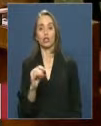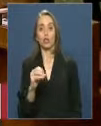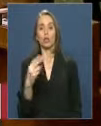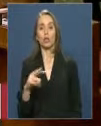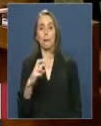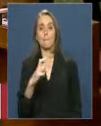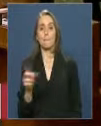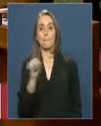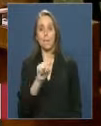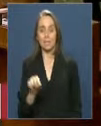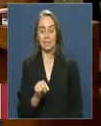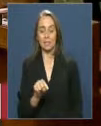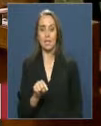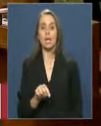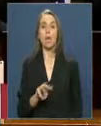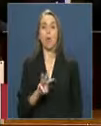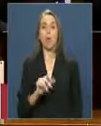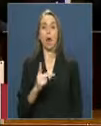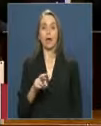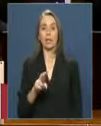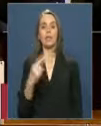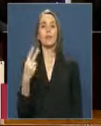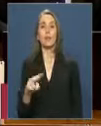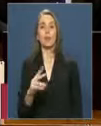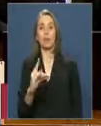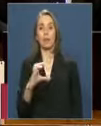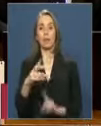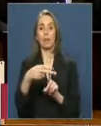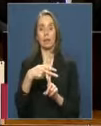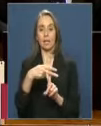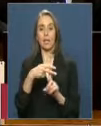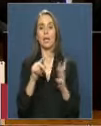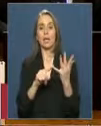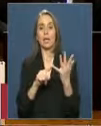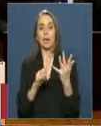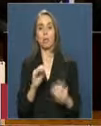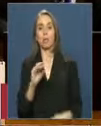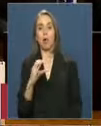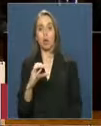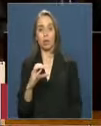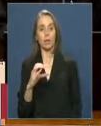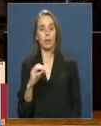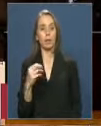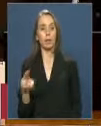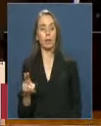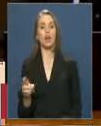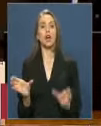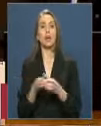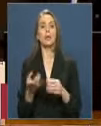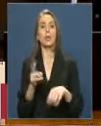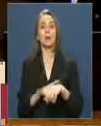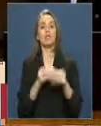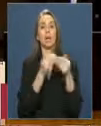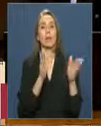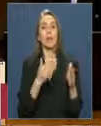Partido Socialista. Don Matías Walker por la Democracia Cristiana y don Gabriel Boric por el Comité Mixto Liberal